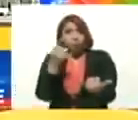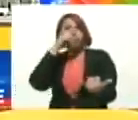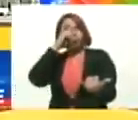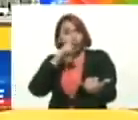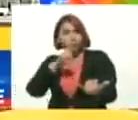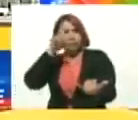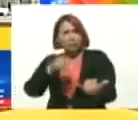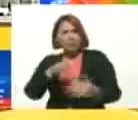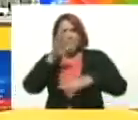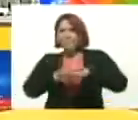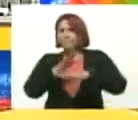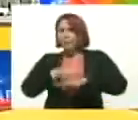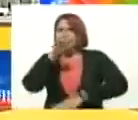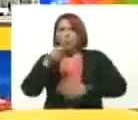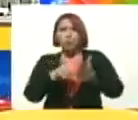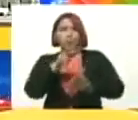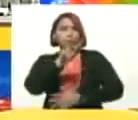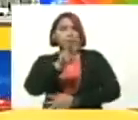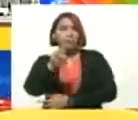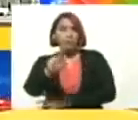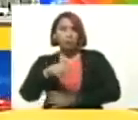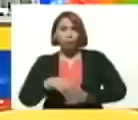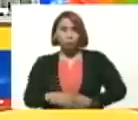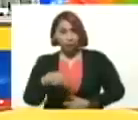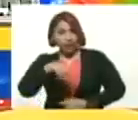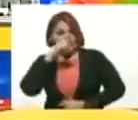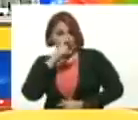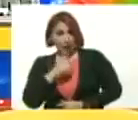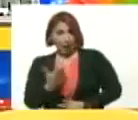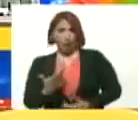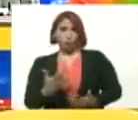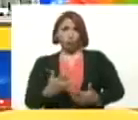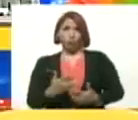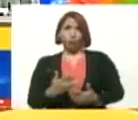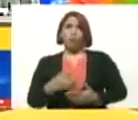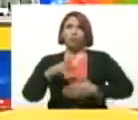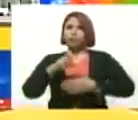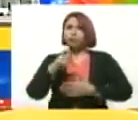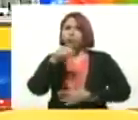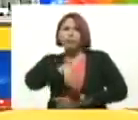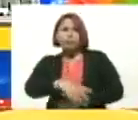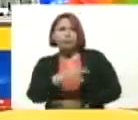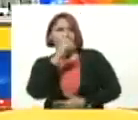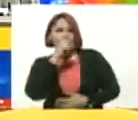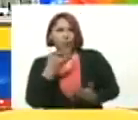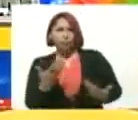la situación 2021, este año bicentenario de Carabobo,